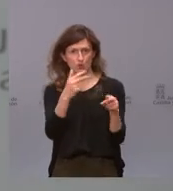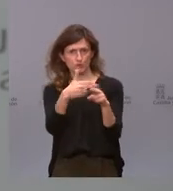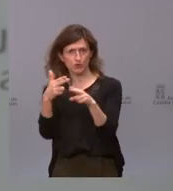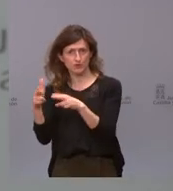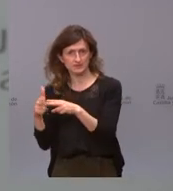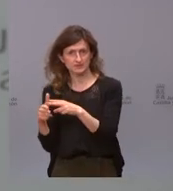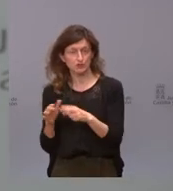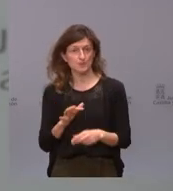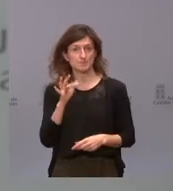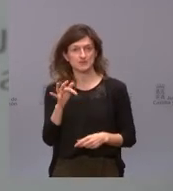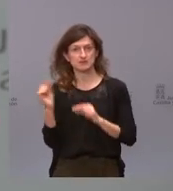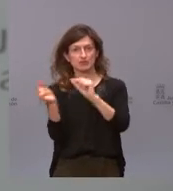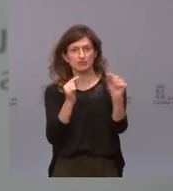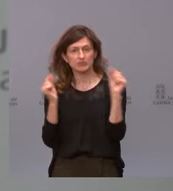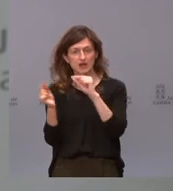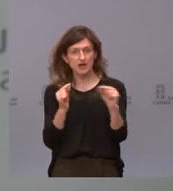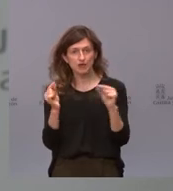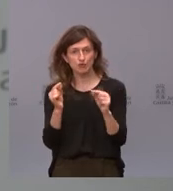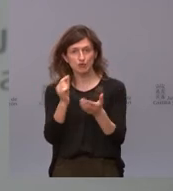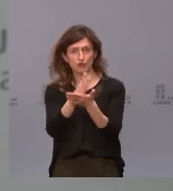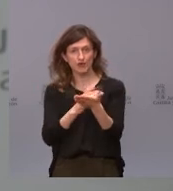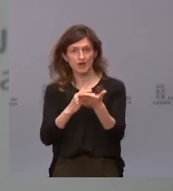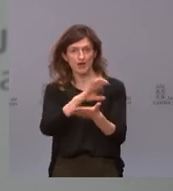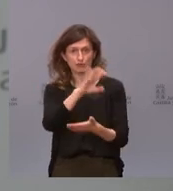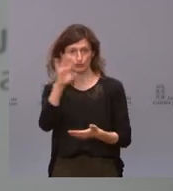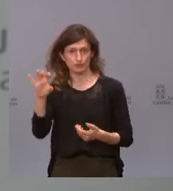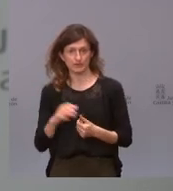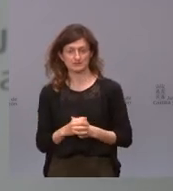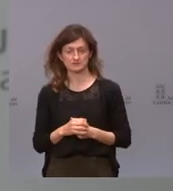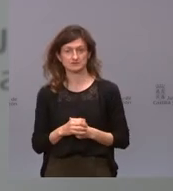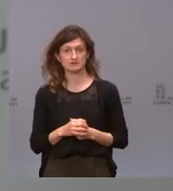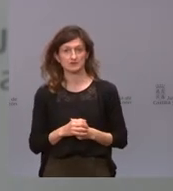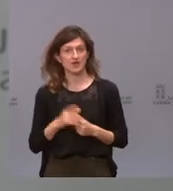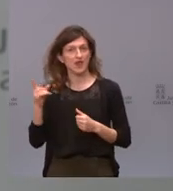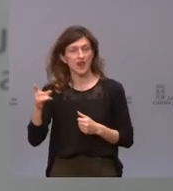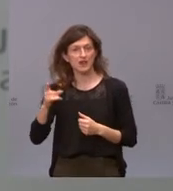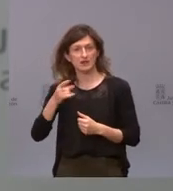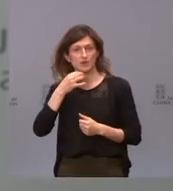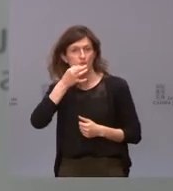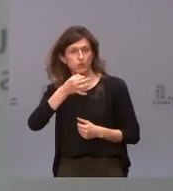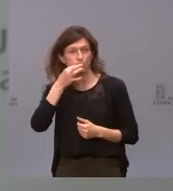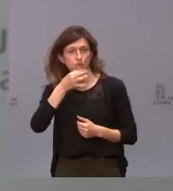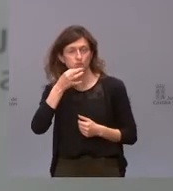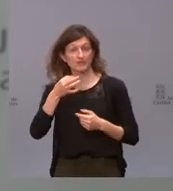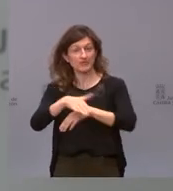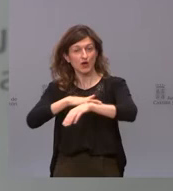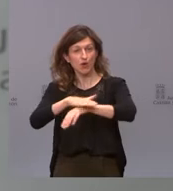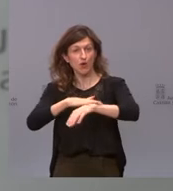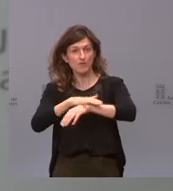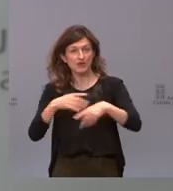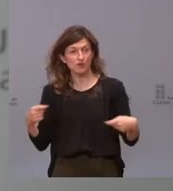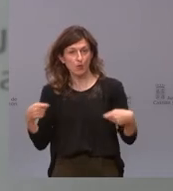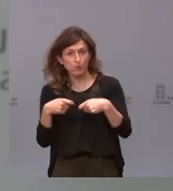y el diálogo con las comunidades autónomas está hablando todo el día de ccoo gobernanza y desde el mes de agosto